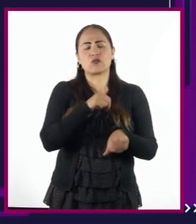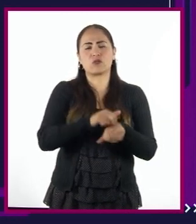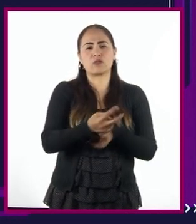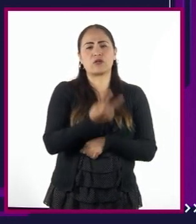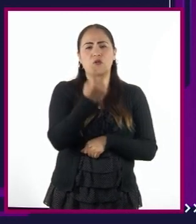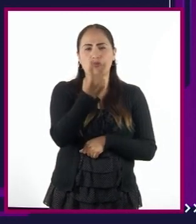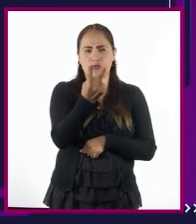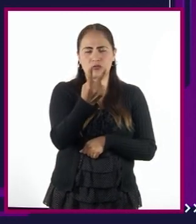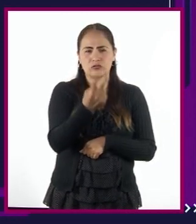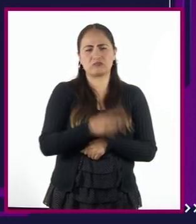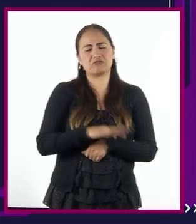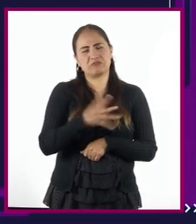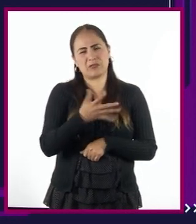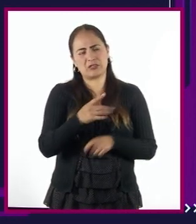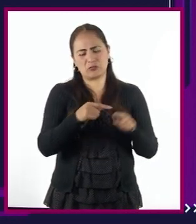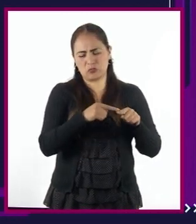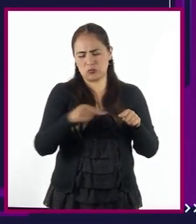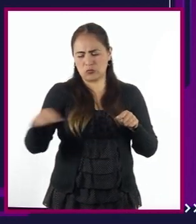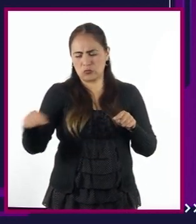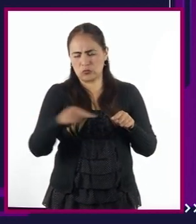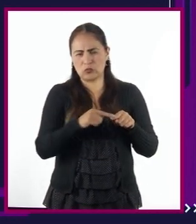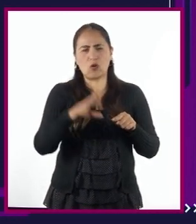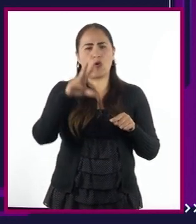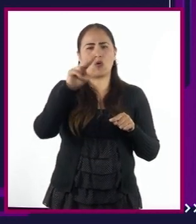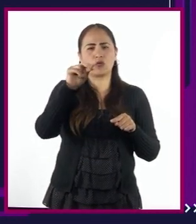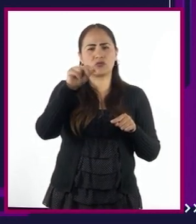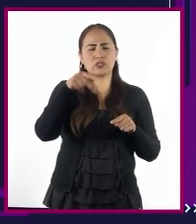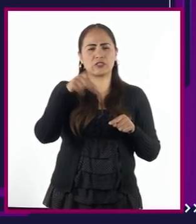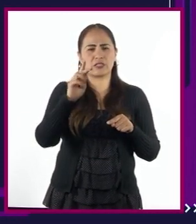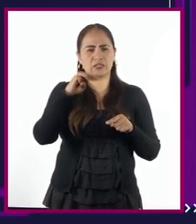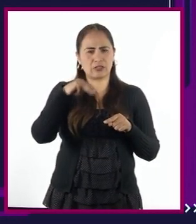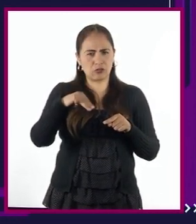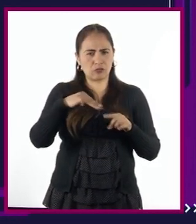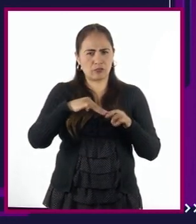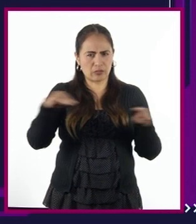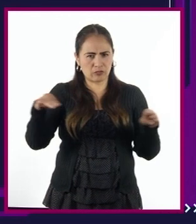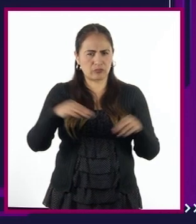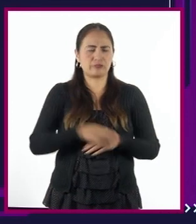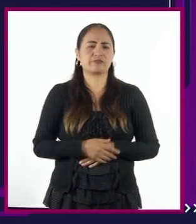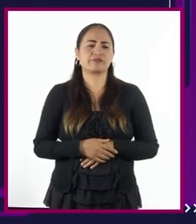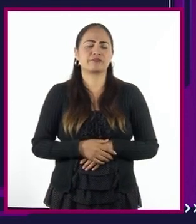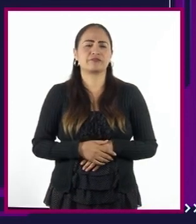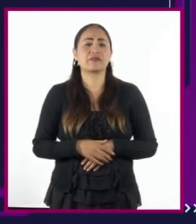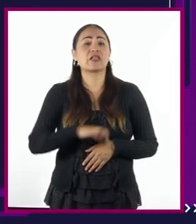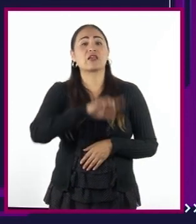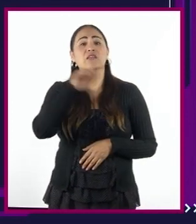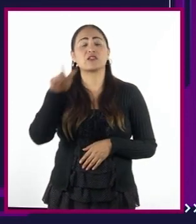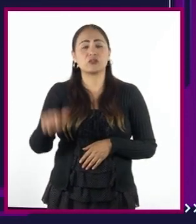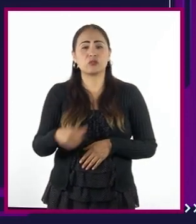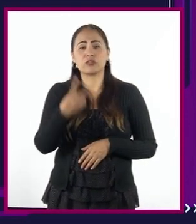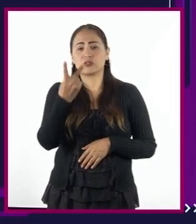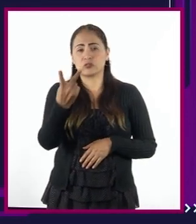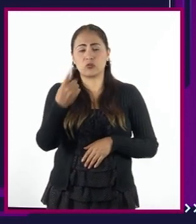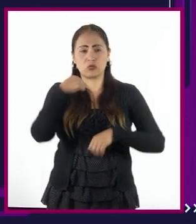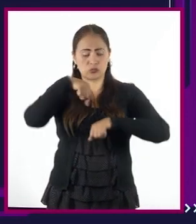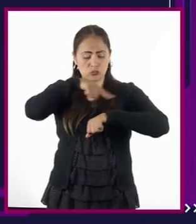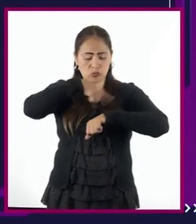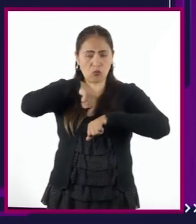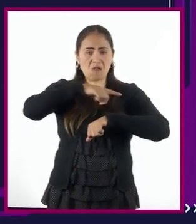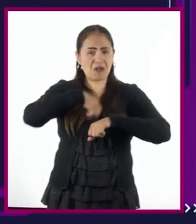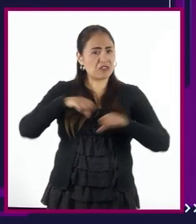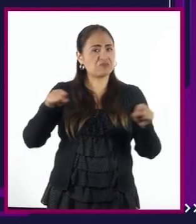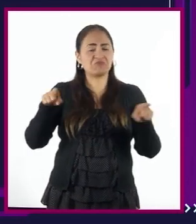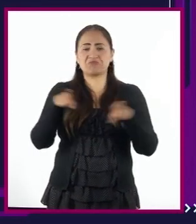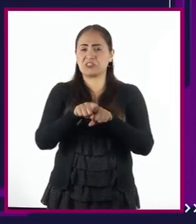recorrió aproximadamente 80 kilómetros. Transcurridas 2 horas, siguieron con la misma